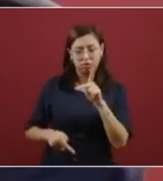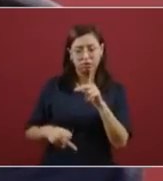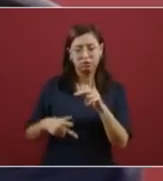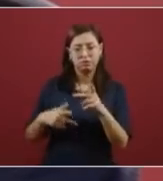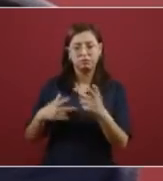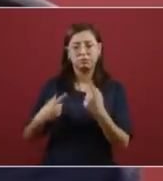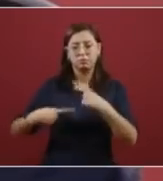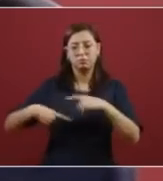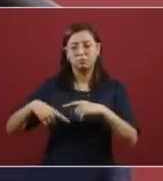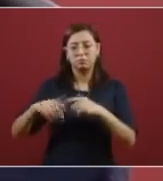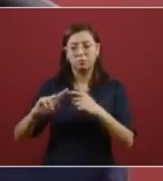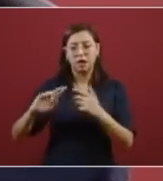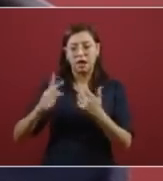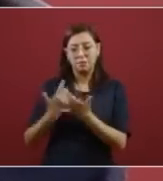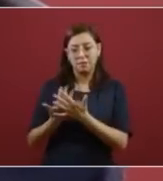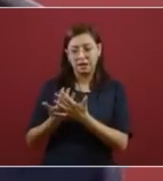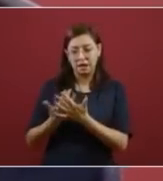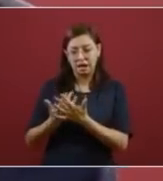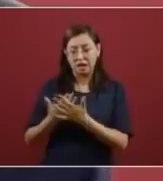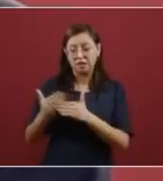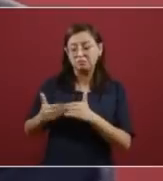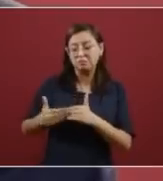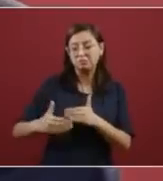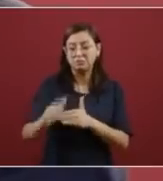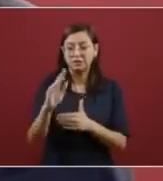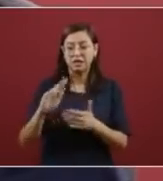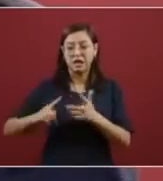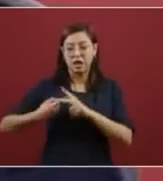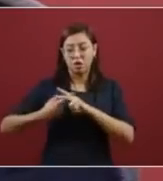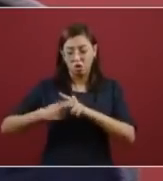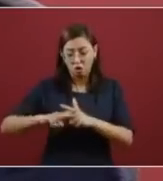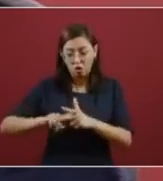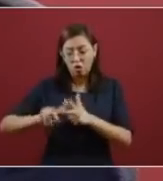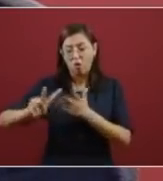se reinició y se está actualizando.